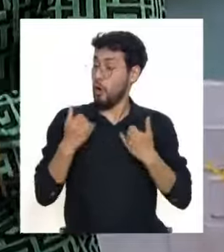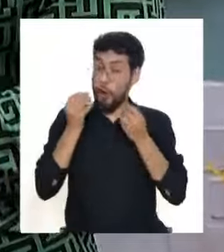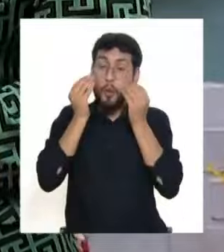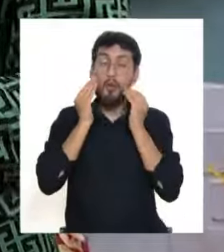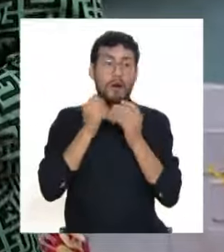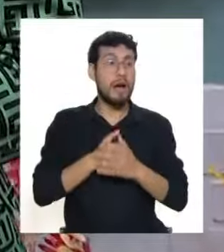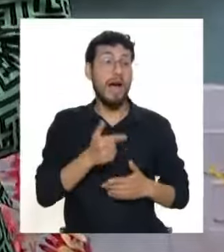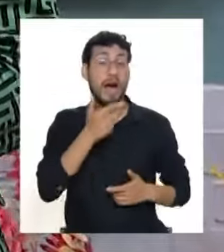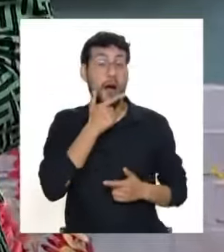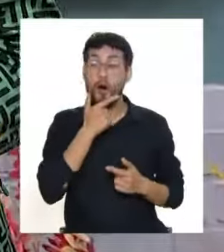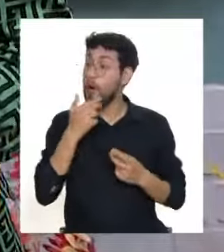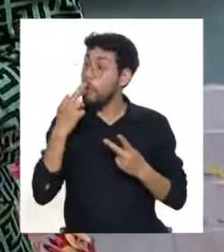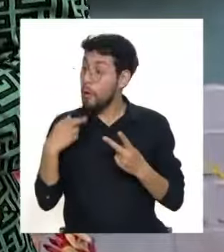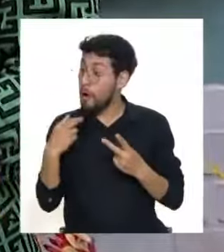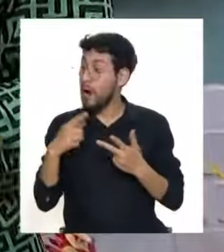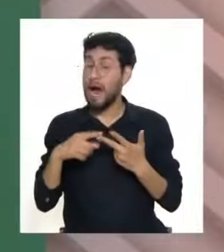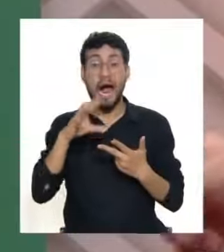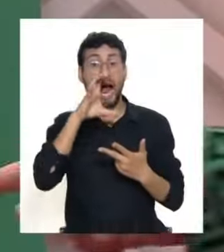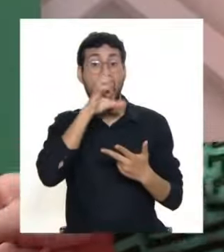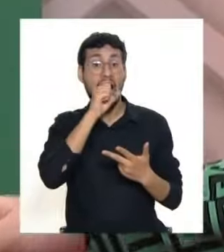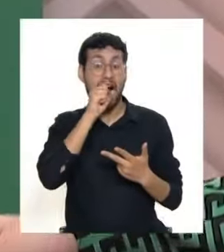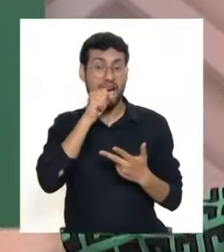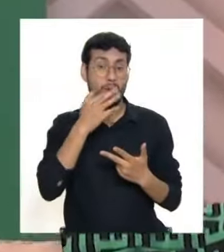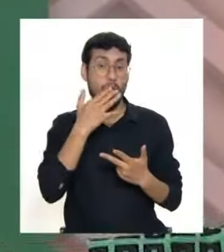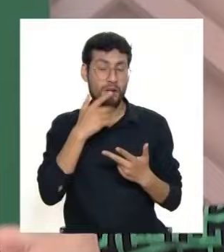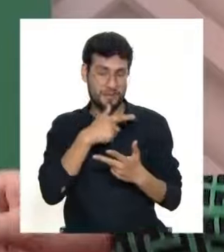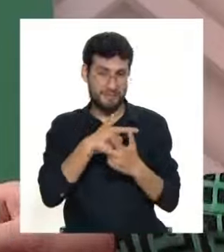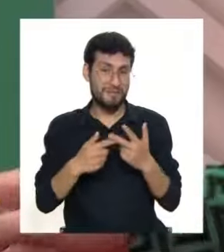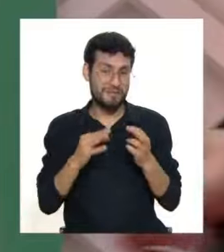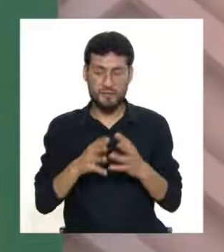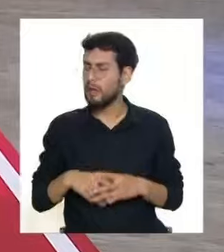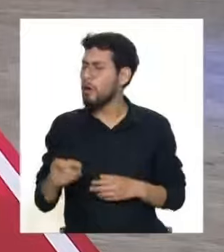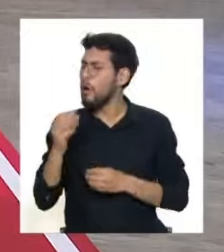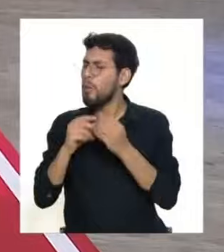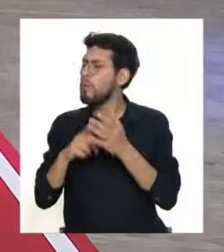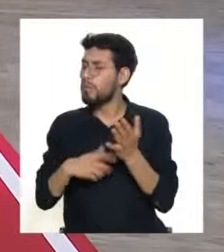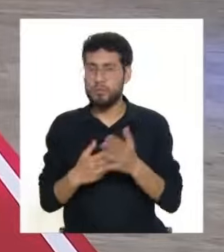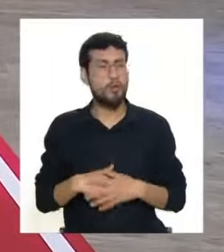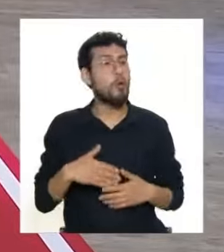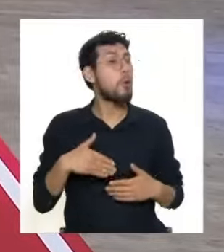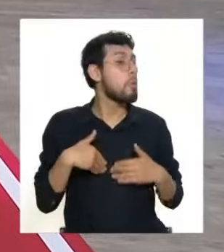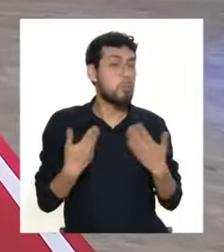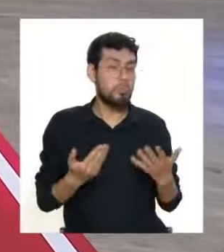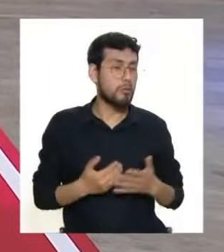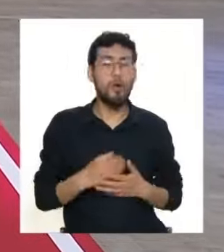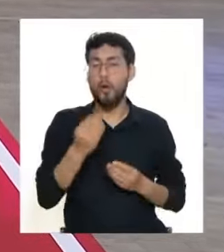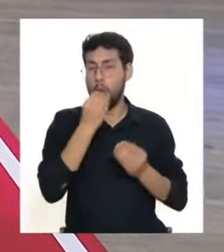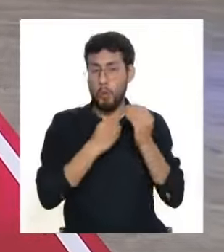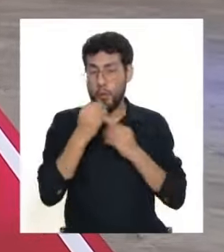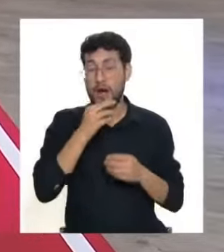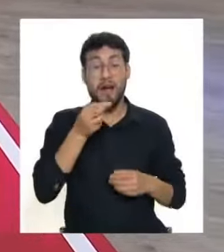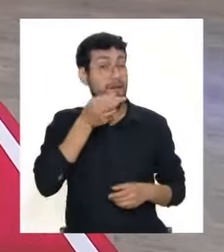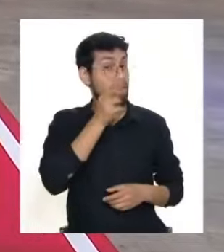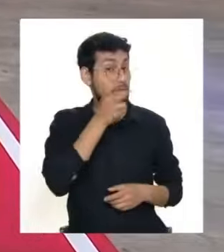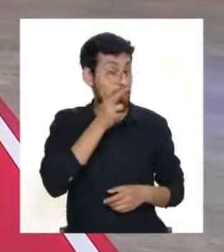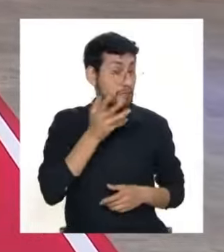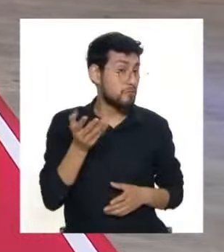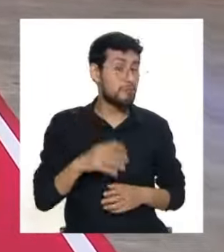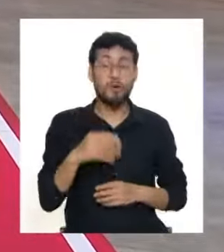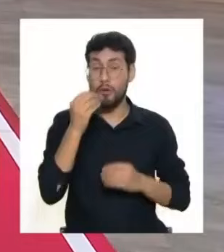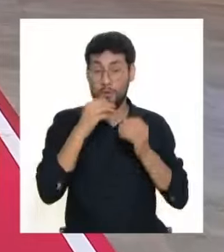Qué buen dato. Amarillo y rojo, bueno anaranjado. ¿Y eso se puede consumir en qué presentación? Lo tenemos básicamente para consumirlo como refresco. Casi